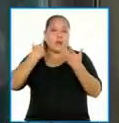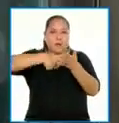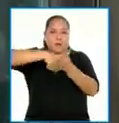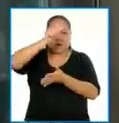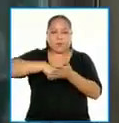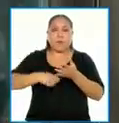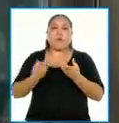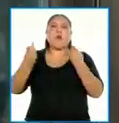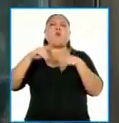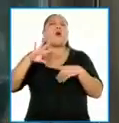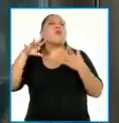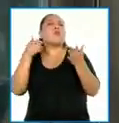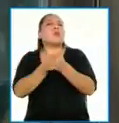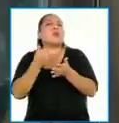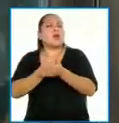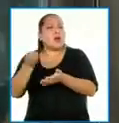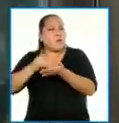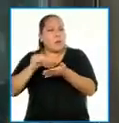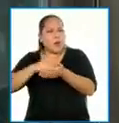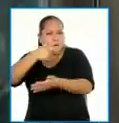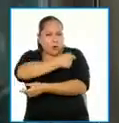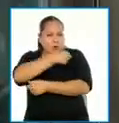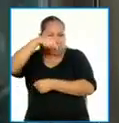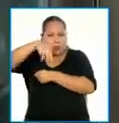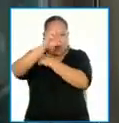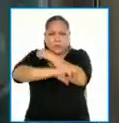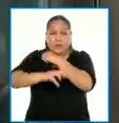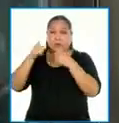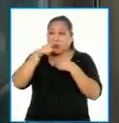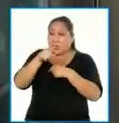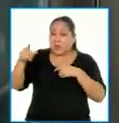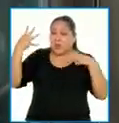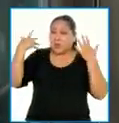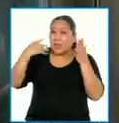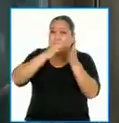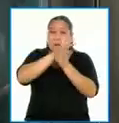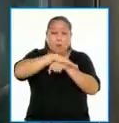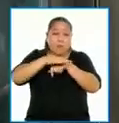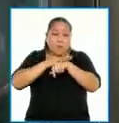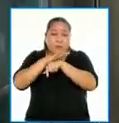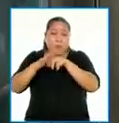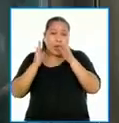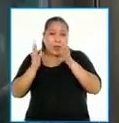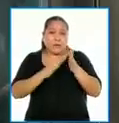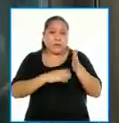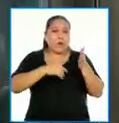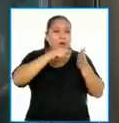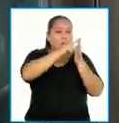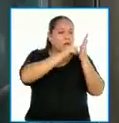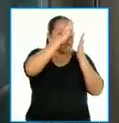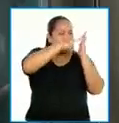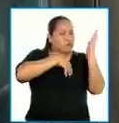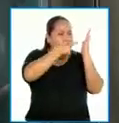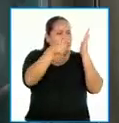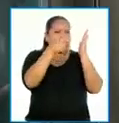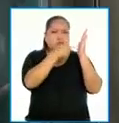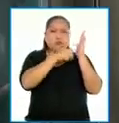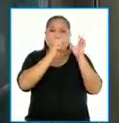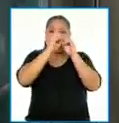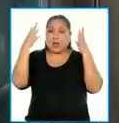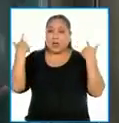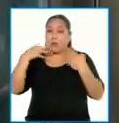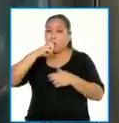llegando más vacunas al país? Y si ustedes ya tienen planificado de repente una llegada específica y una fecha que se puede decir, y en base a